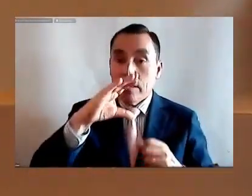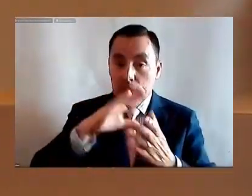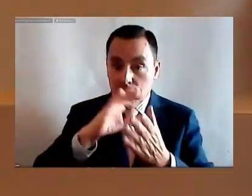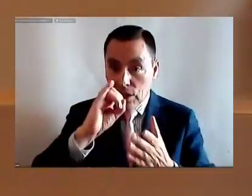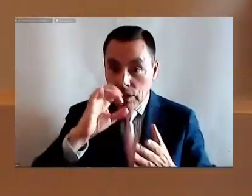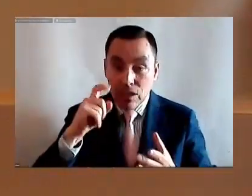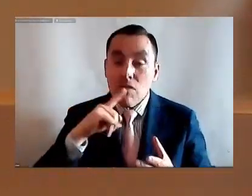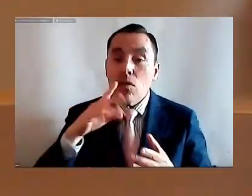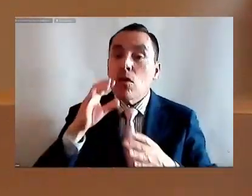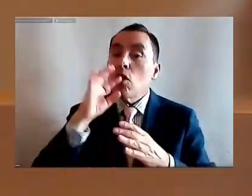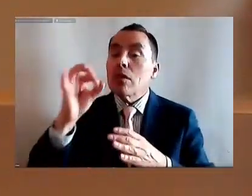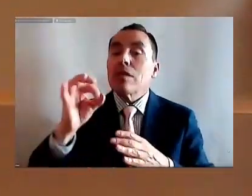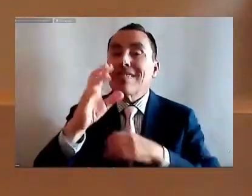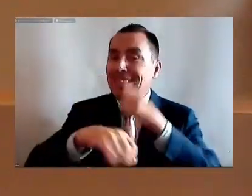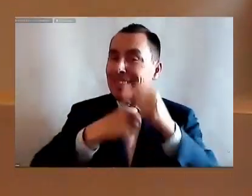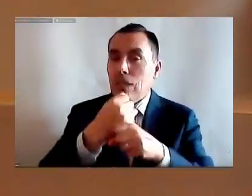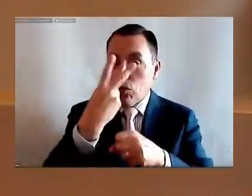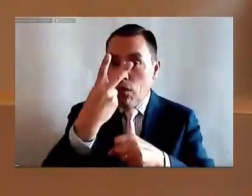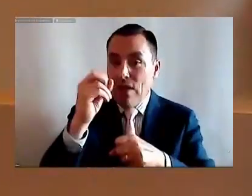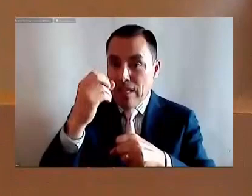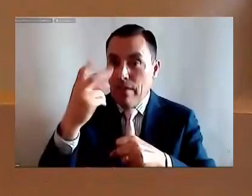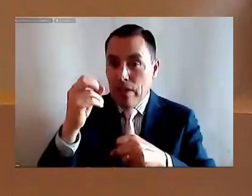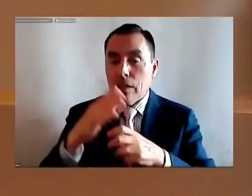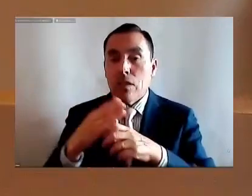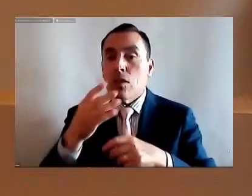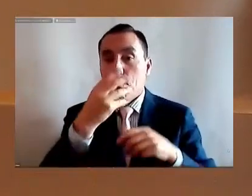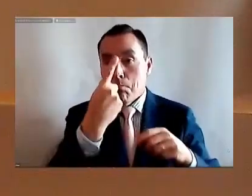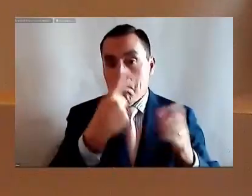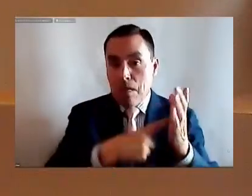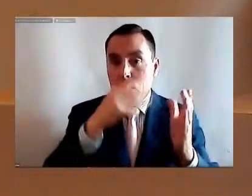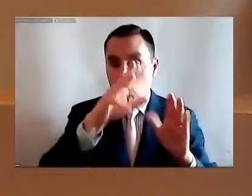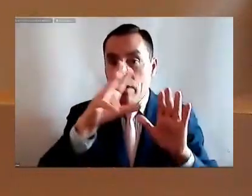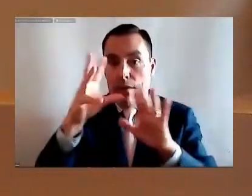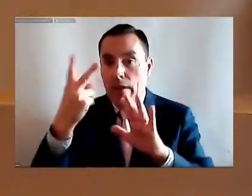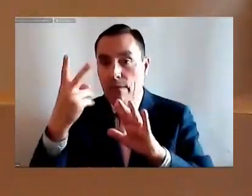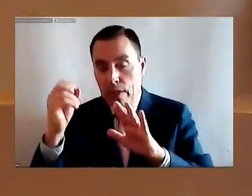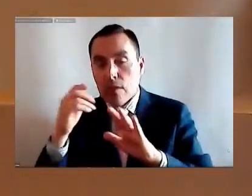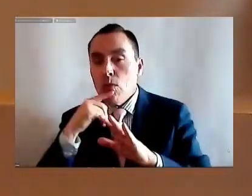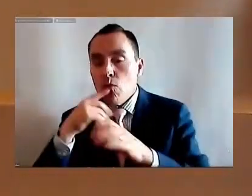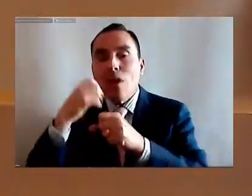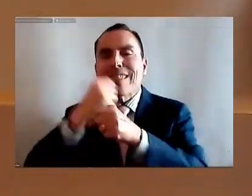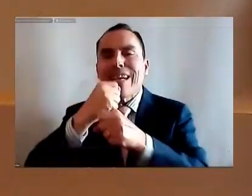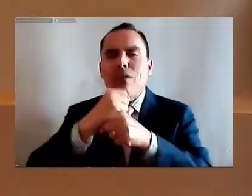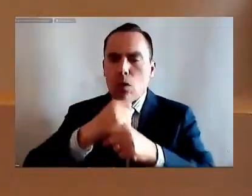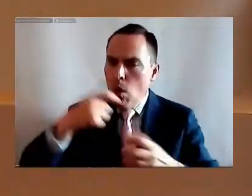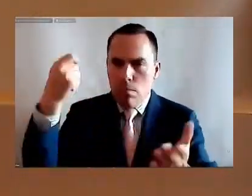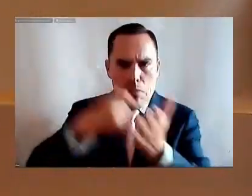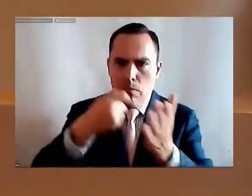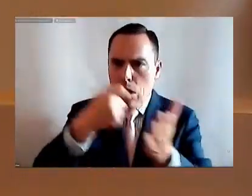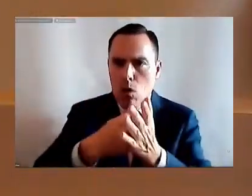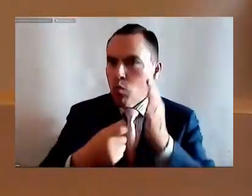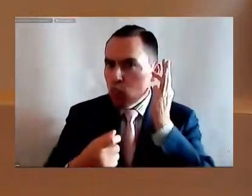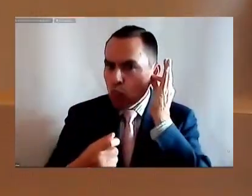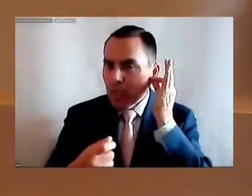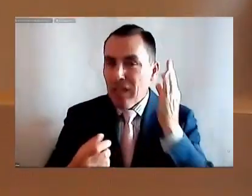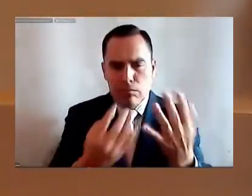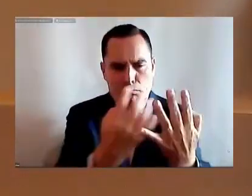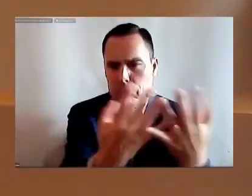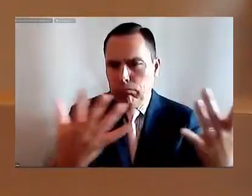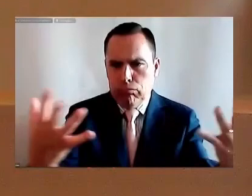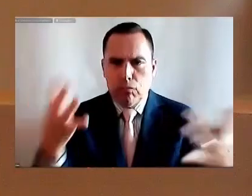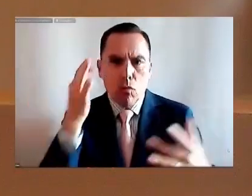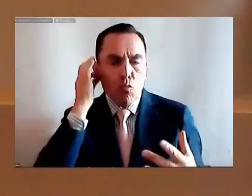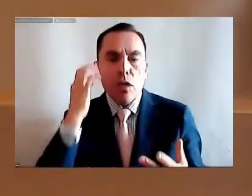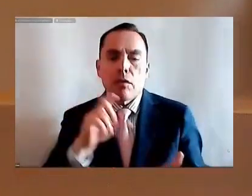siglo XX, pero la mujer siempre estuvo en el mercado, o trabajó en el mercado pagado, digamos, no sé si me explico, ya